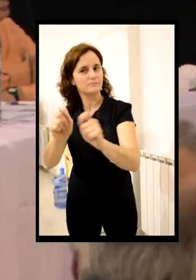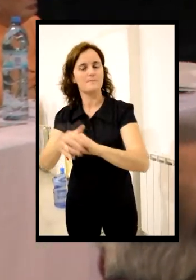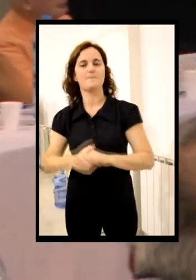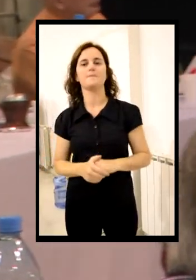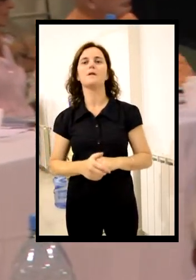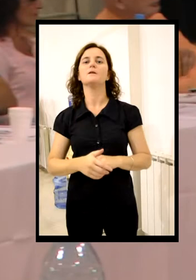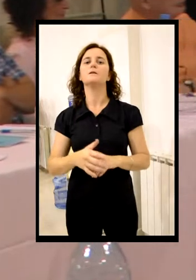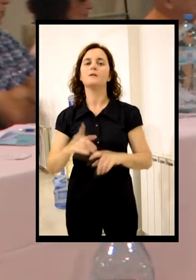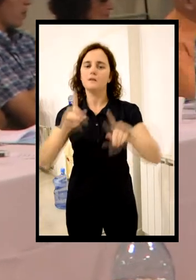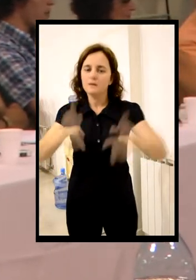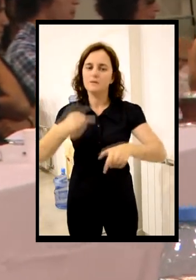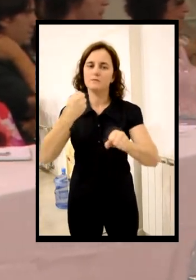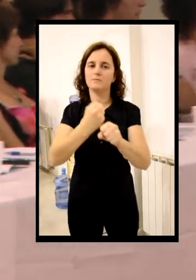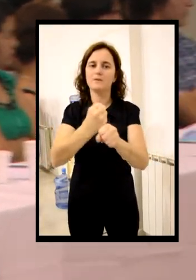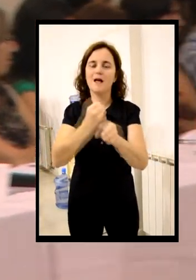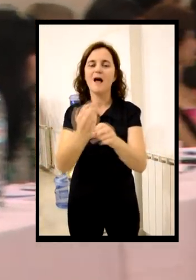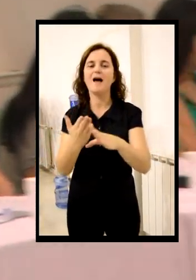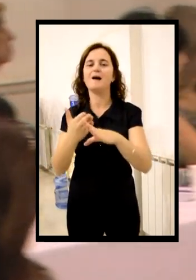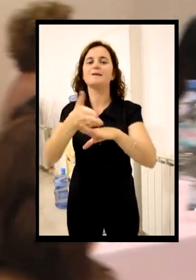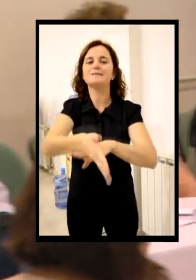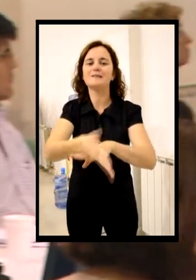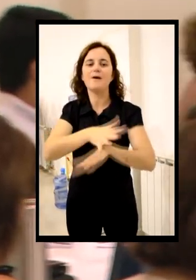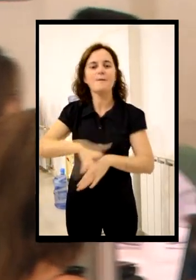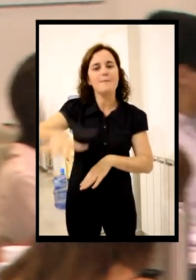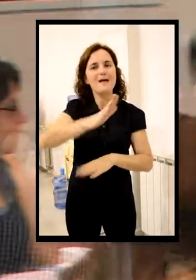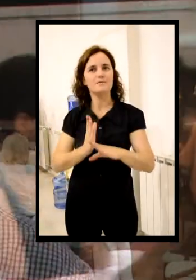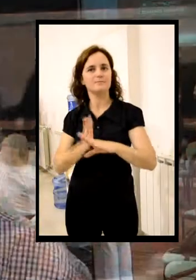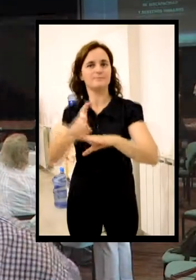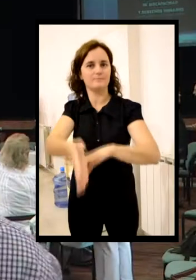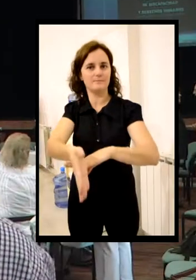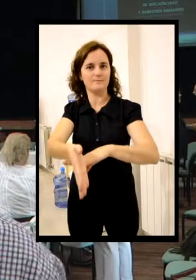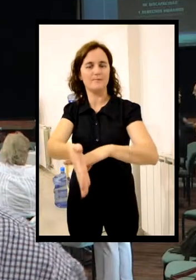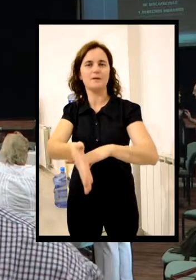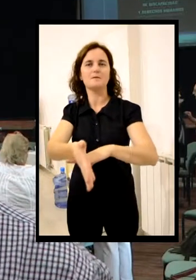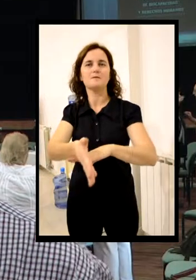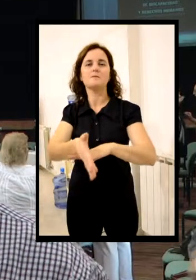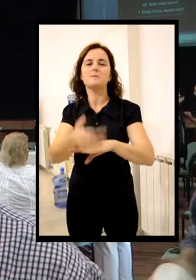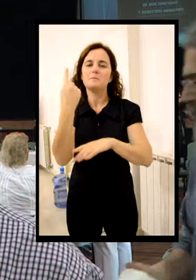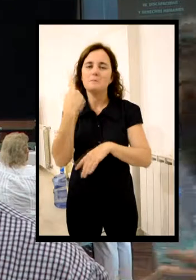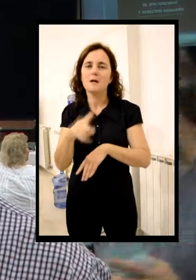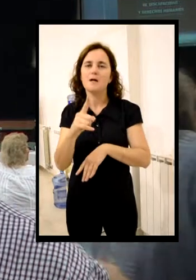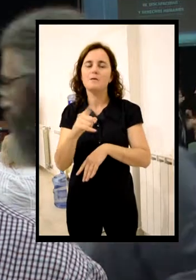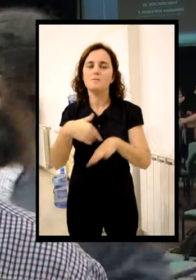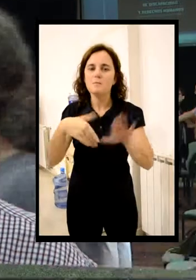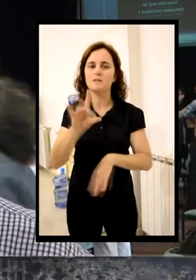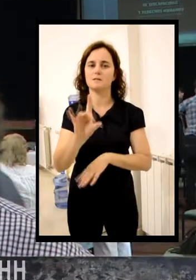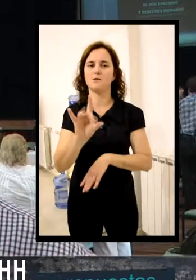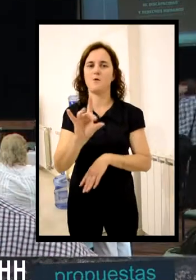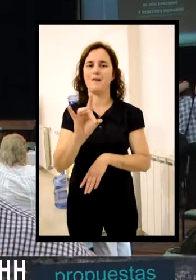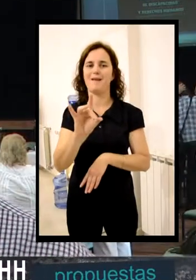venimos trabajando en todo lo que es la accesibilidad al medio físico pero lo que más nos está costando es